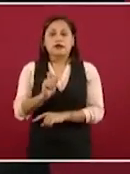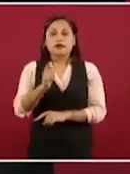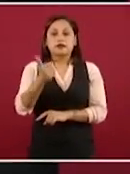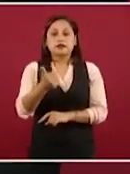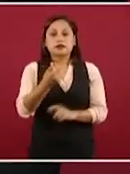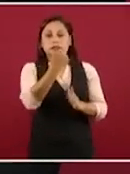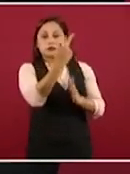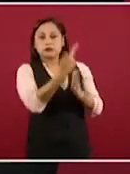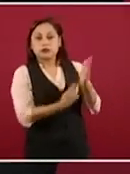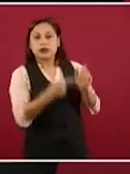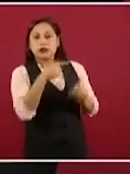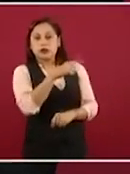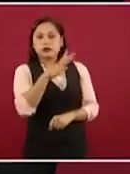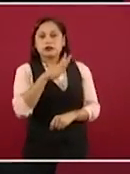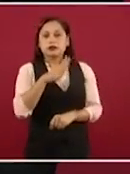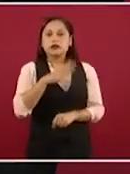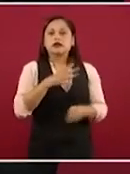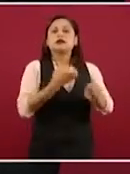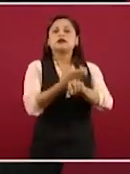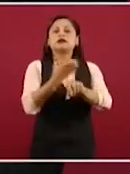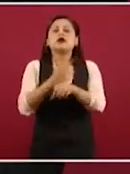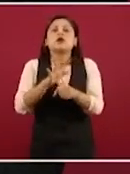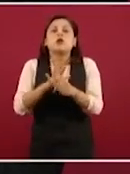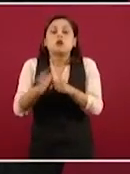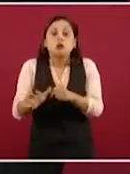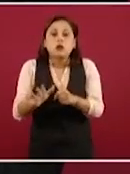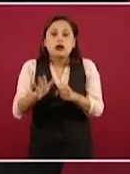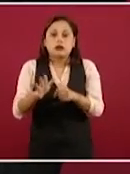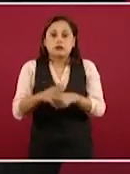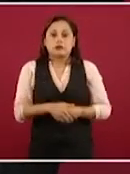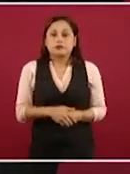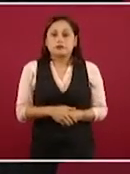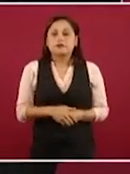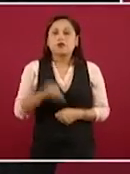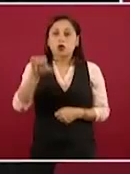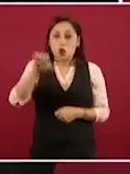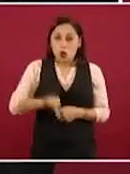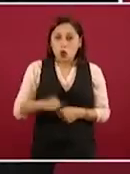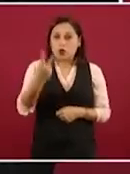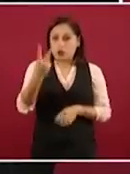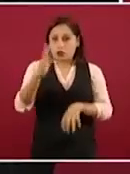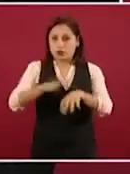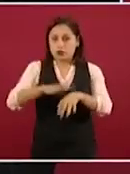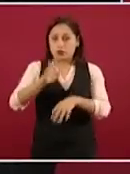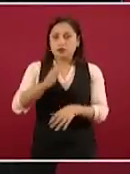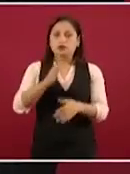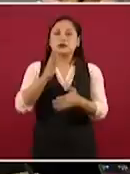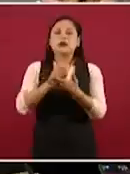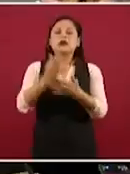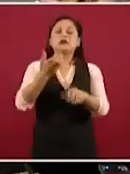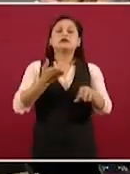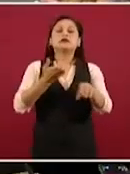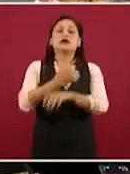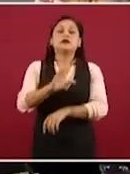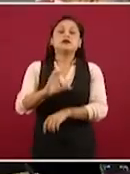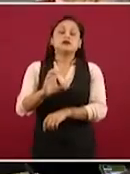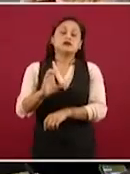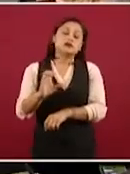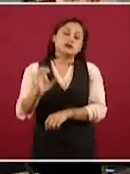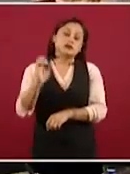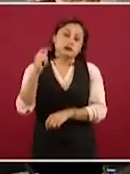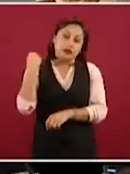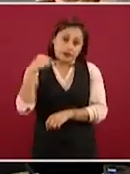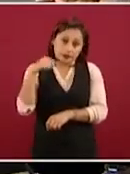que realizamos esta actividad. El día de hoy lo vamos a hacer en dos más, Tabasco y Chiapas, y el